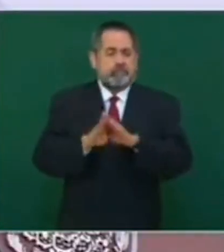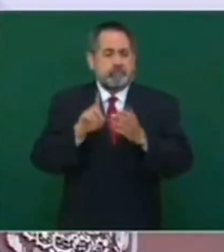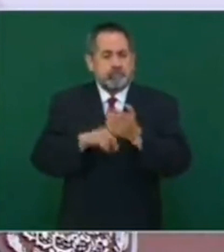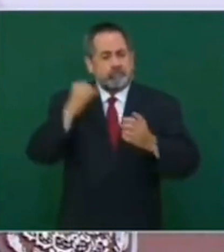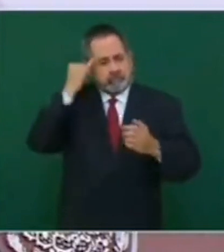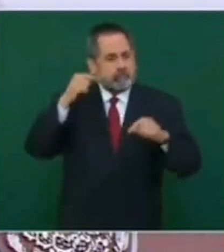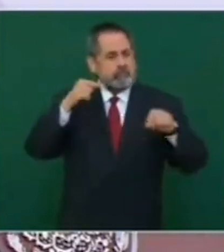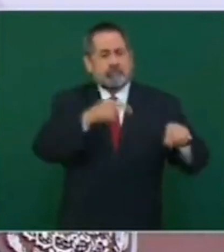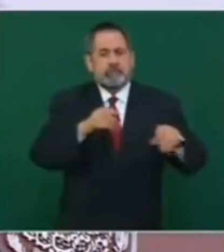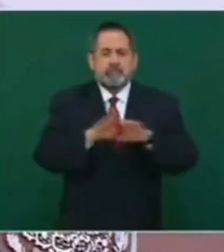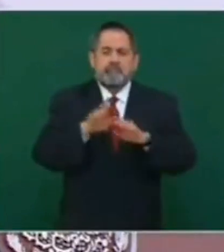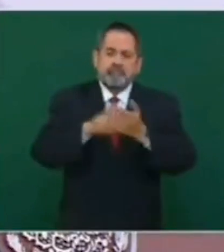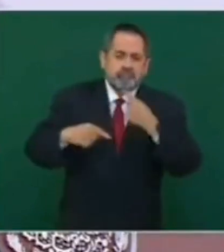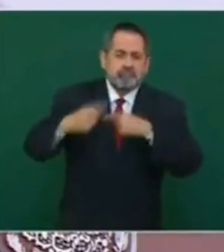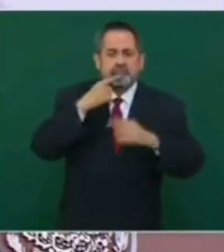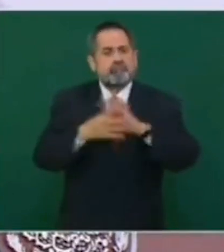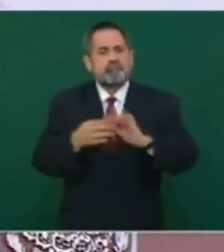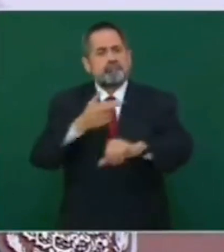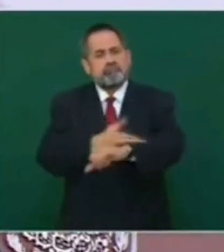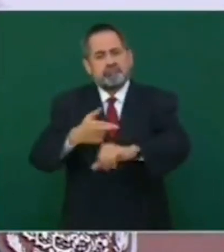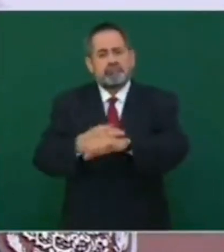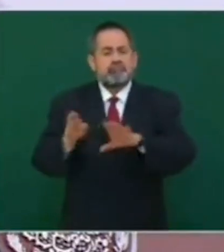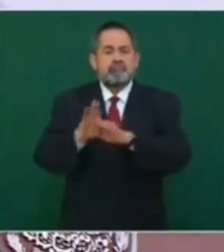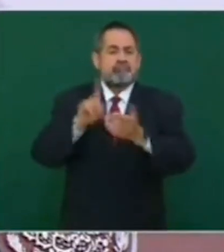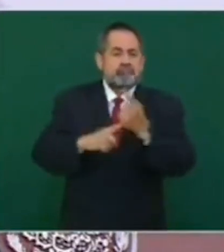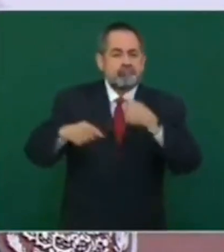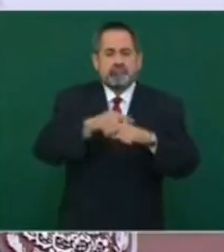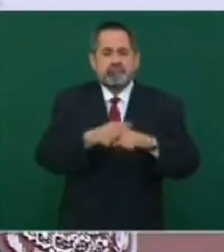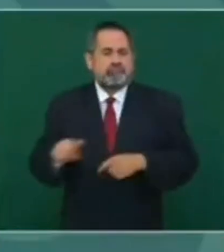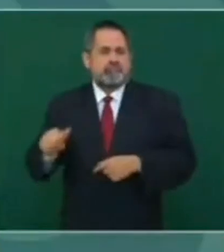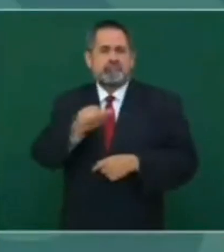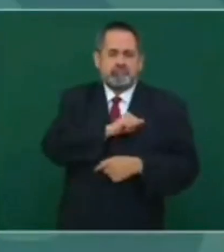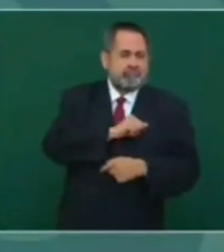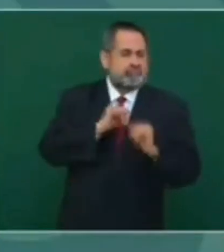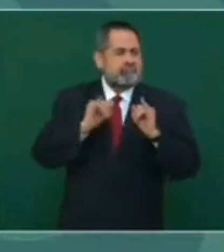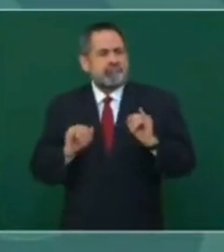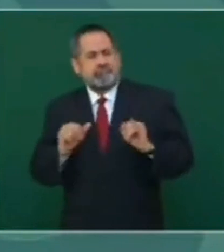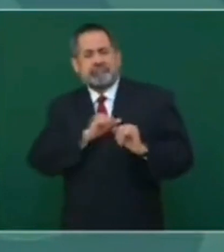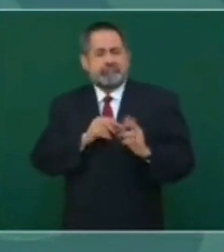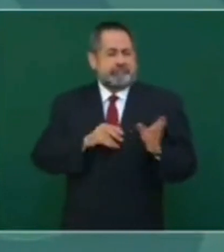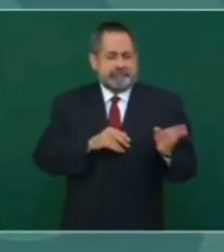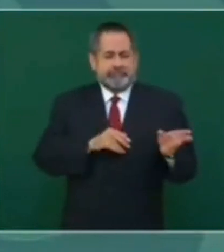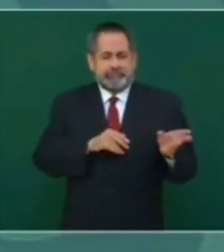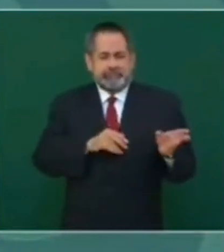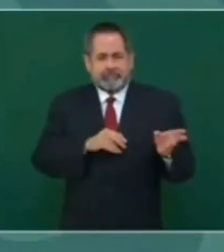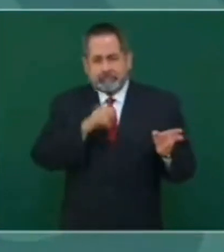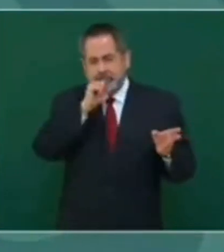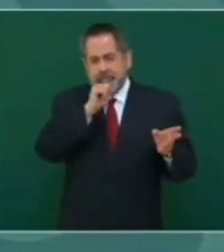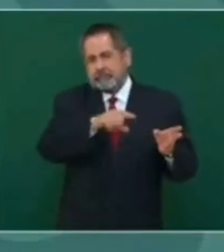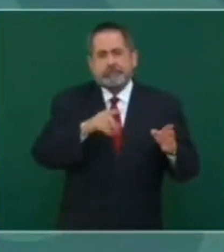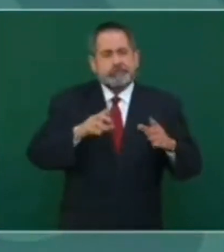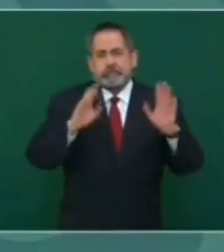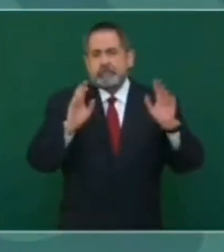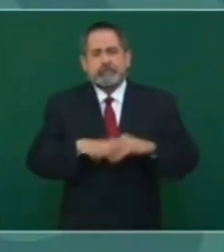pensamiento que es sinónimo de egoísmo de individualismo también